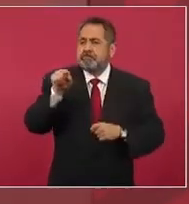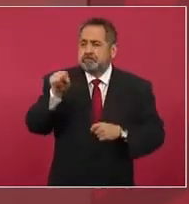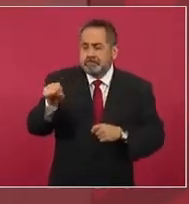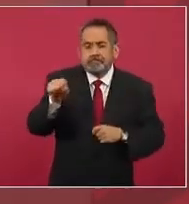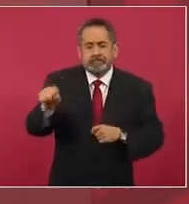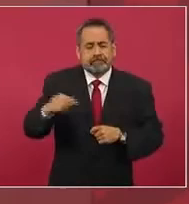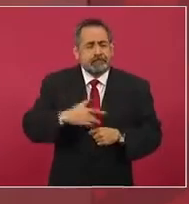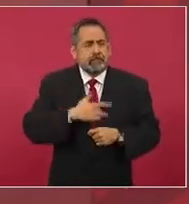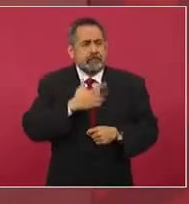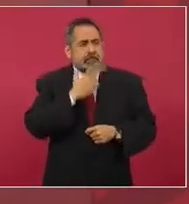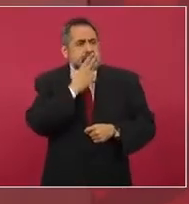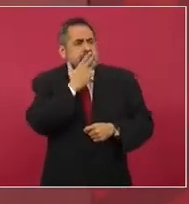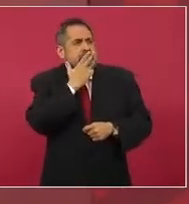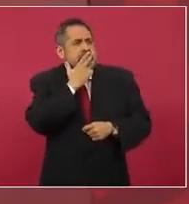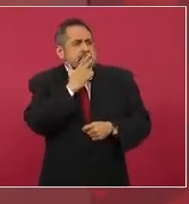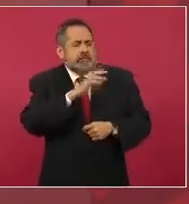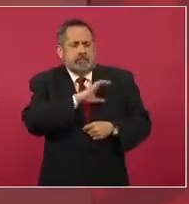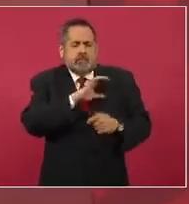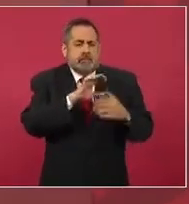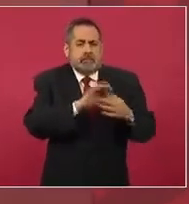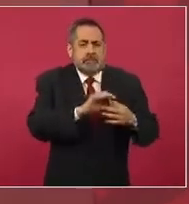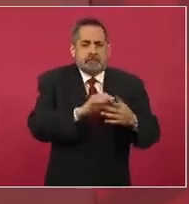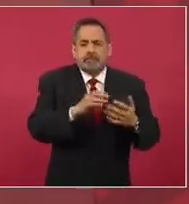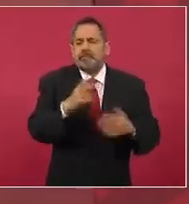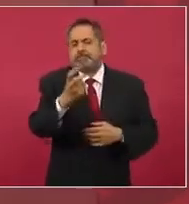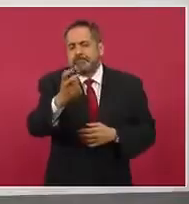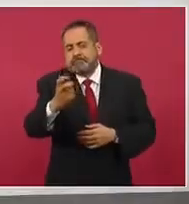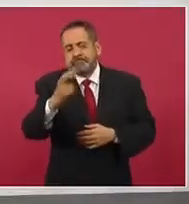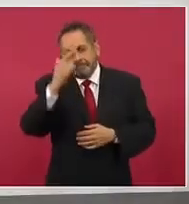de la gente. Por eso decía el nigromante,